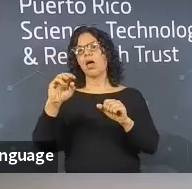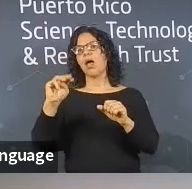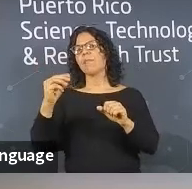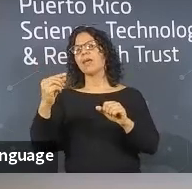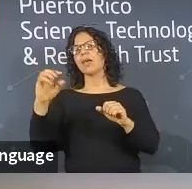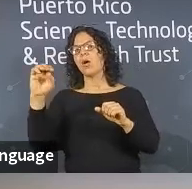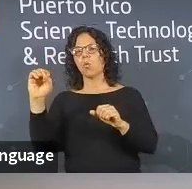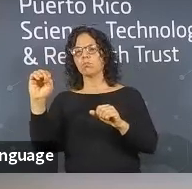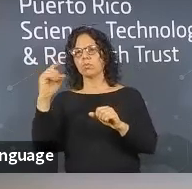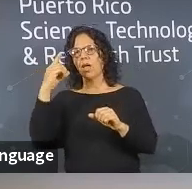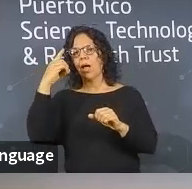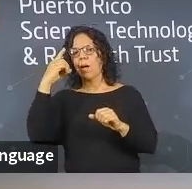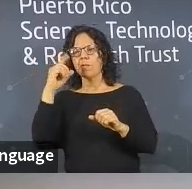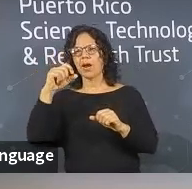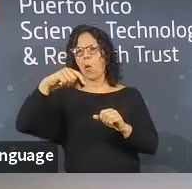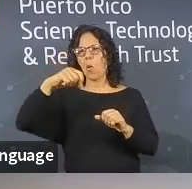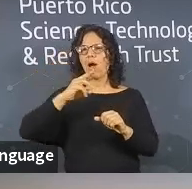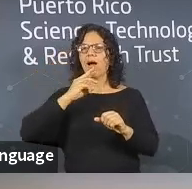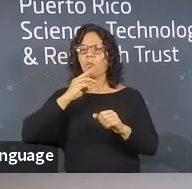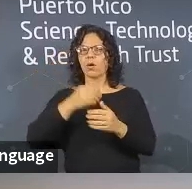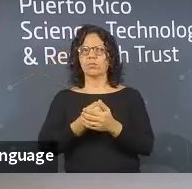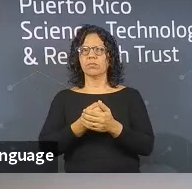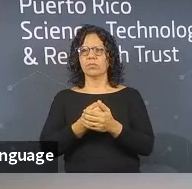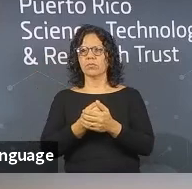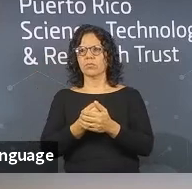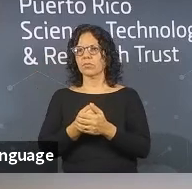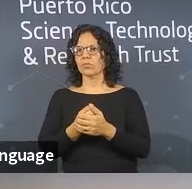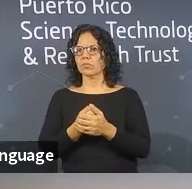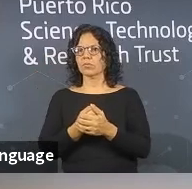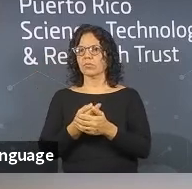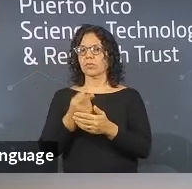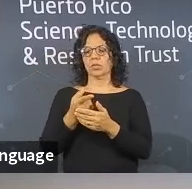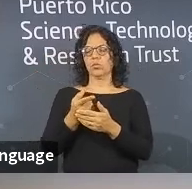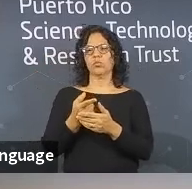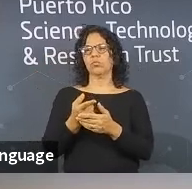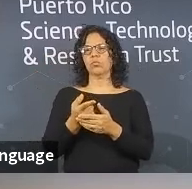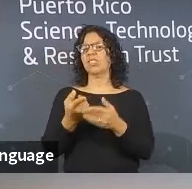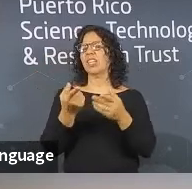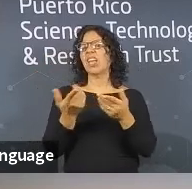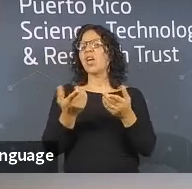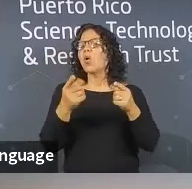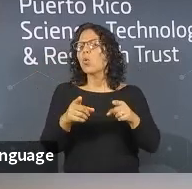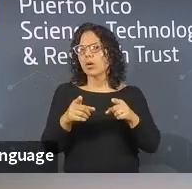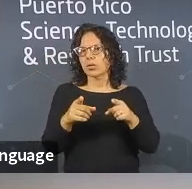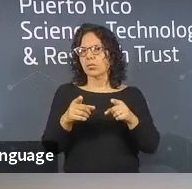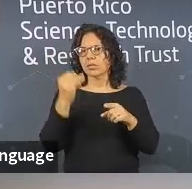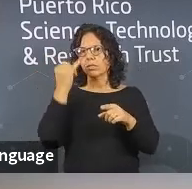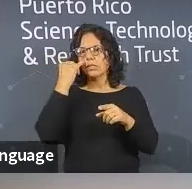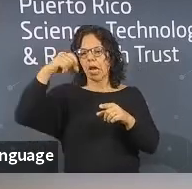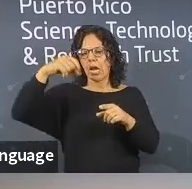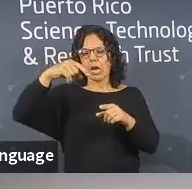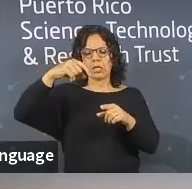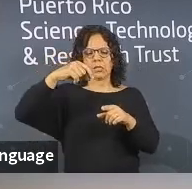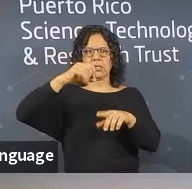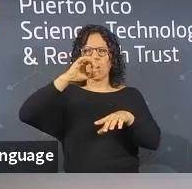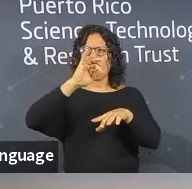para gotas de agua. Entonces el teflón lo que hace es que impregna, una vez que golpea un aceite